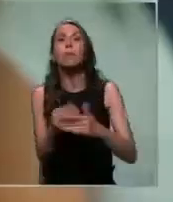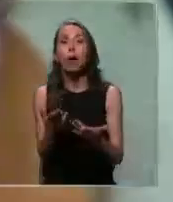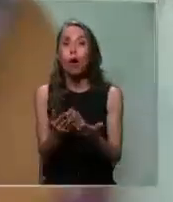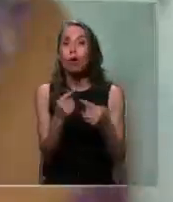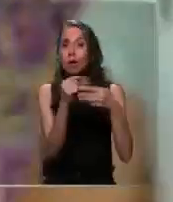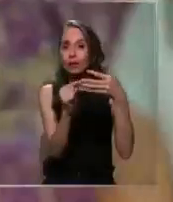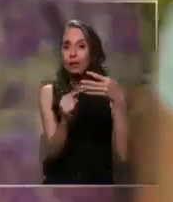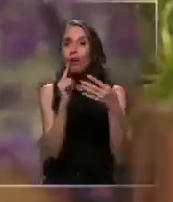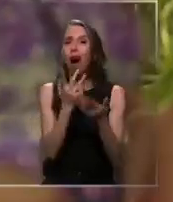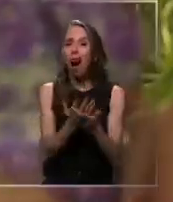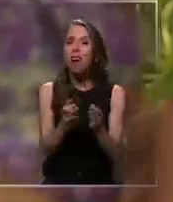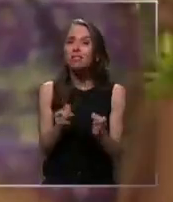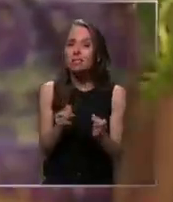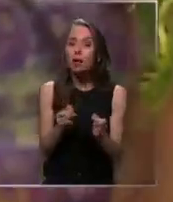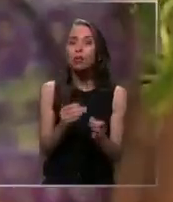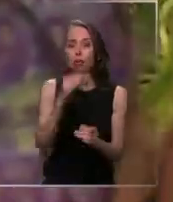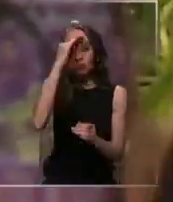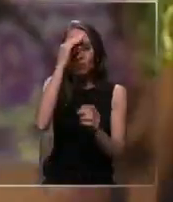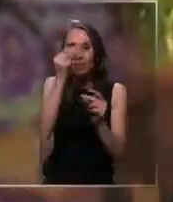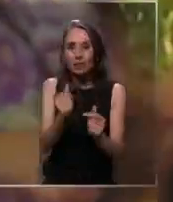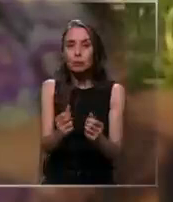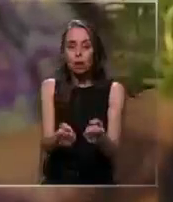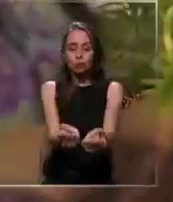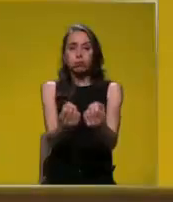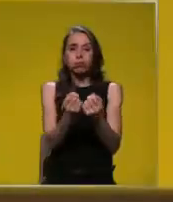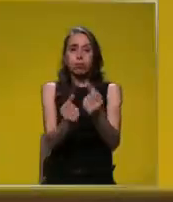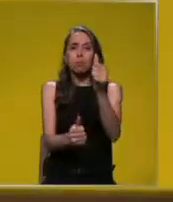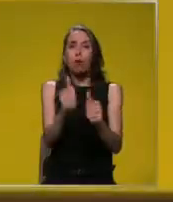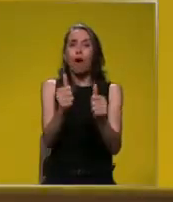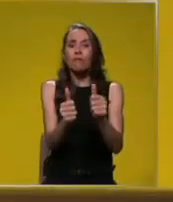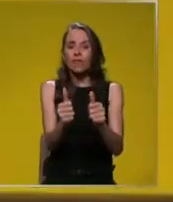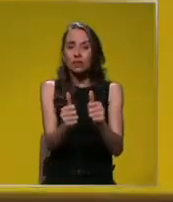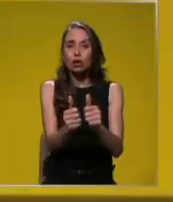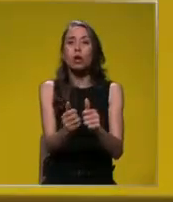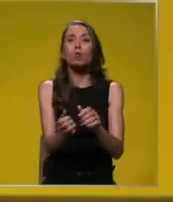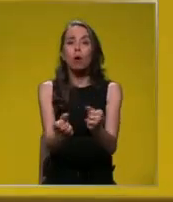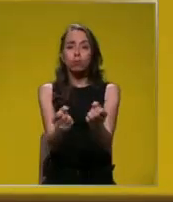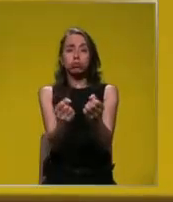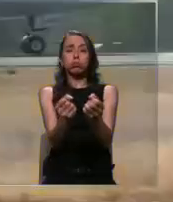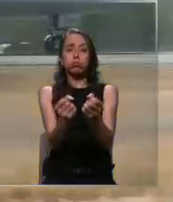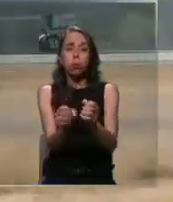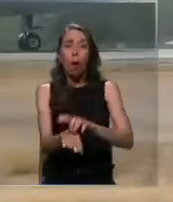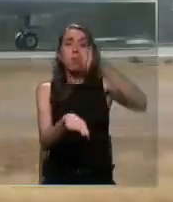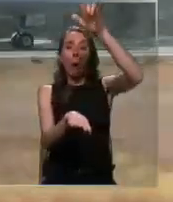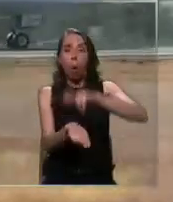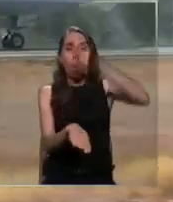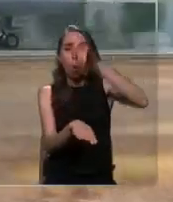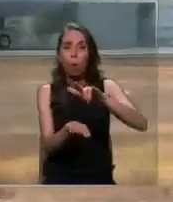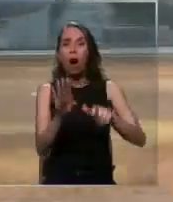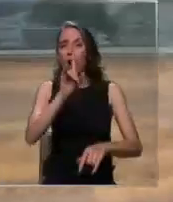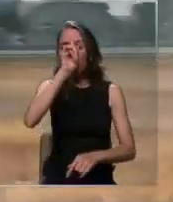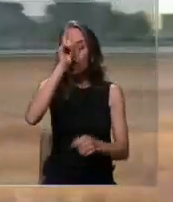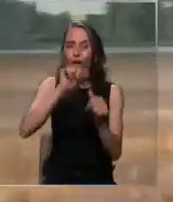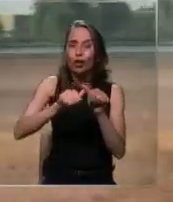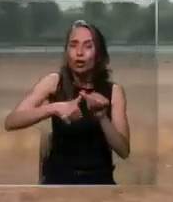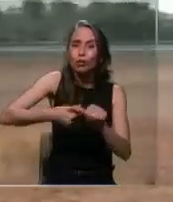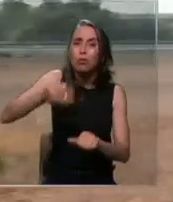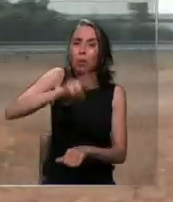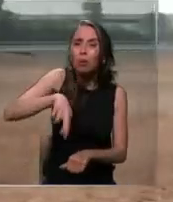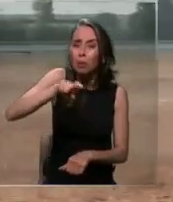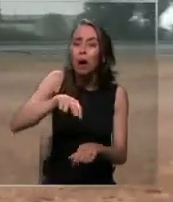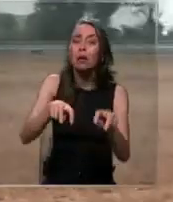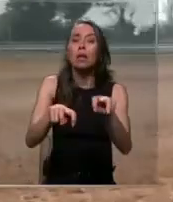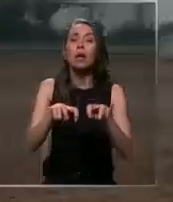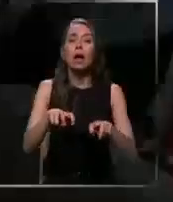las medidas de seguridad que los profesionales a bordo toman a la hora de enfrentarse a una turbulencia, toda una rutina que mantiene a los